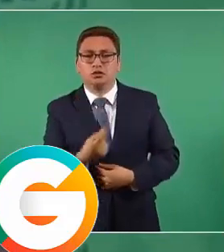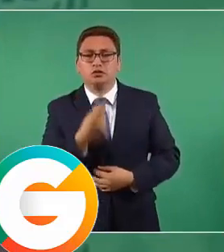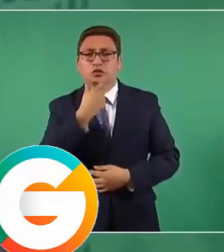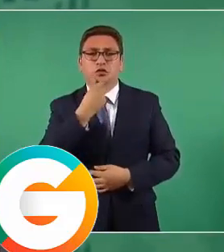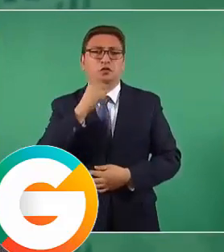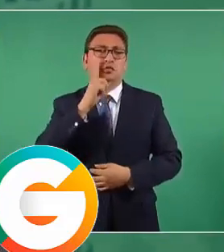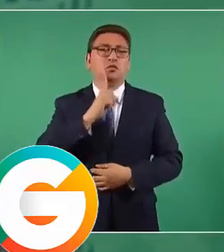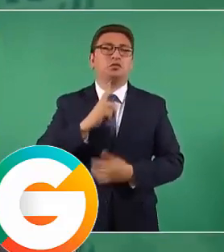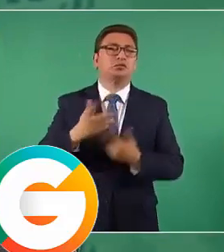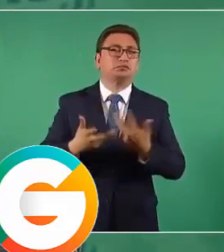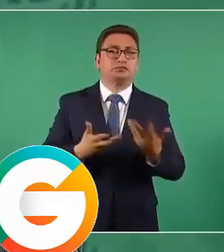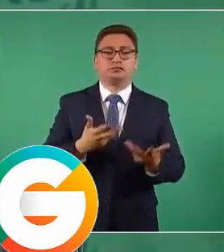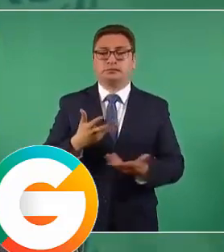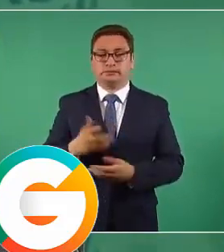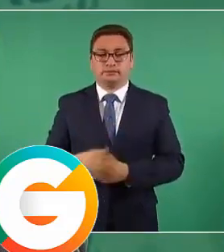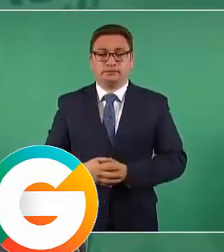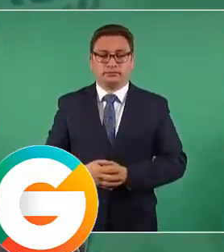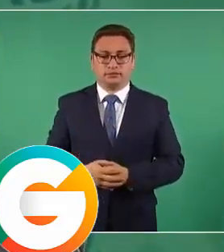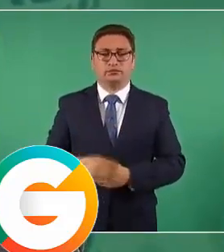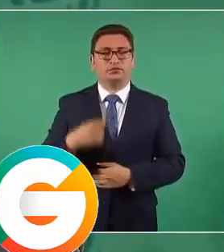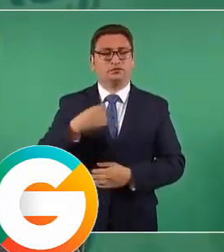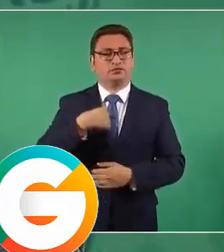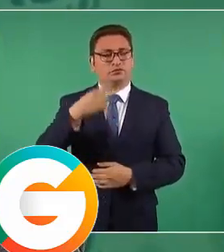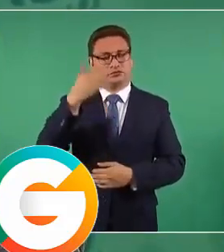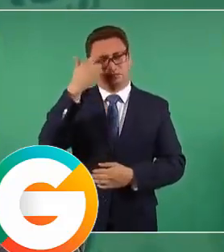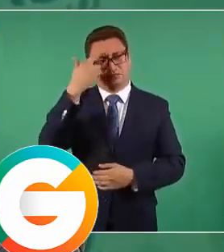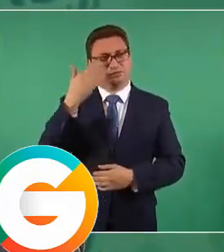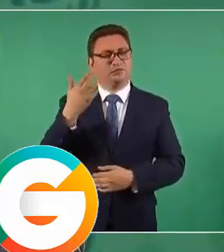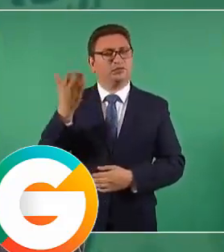niños. Me acuerdo de que